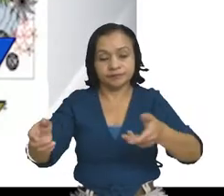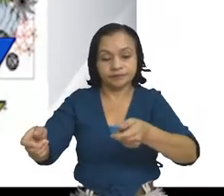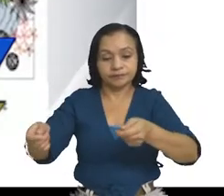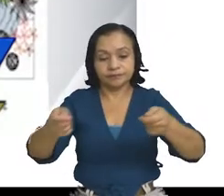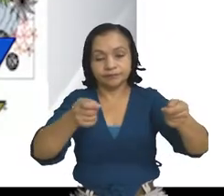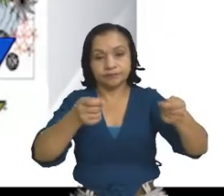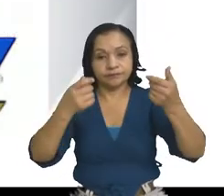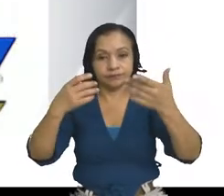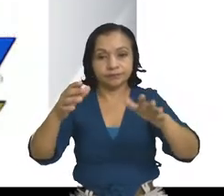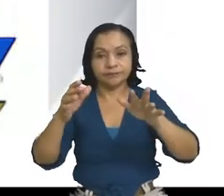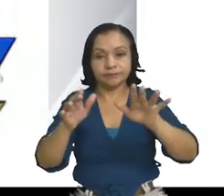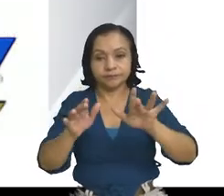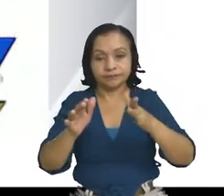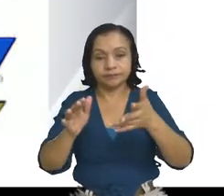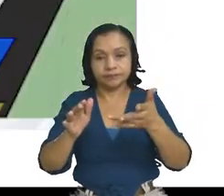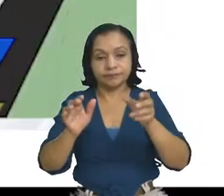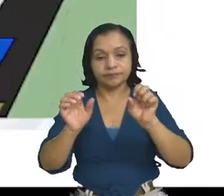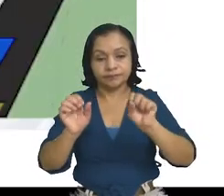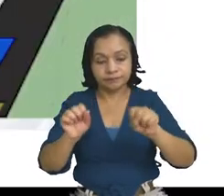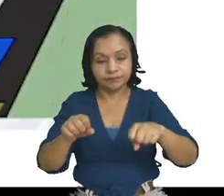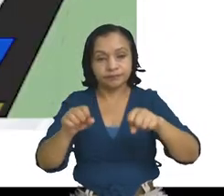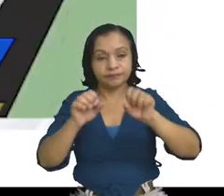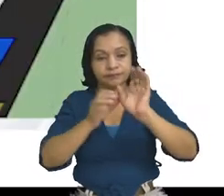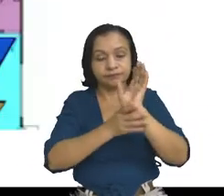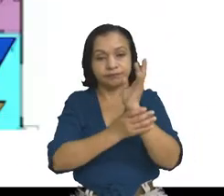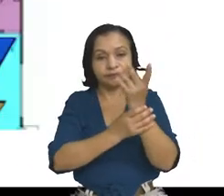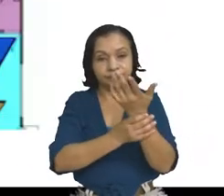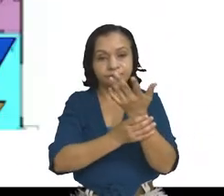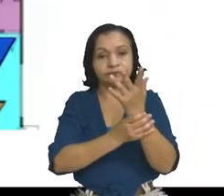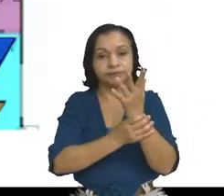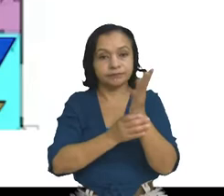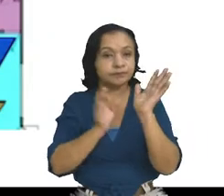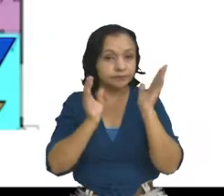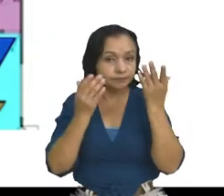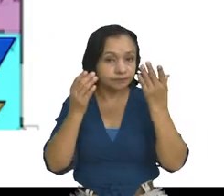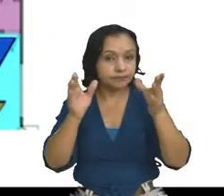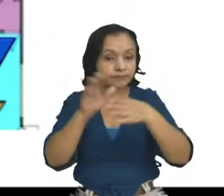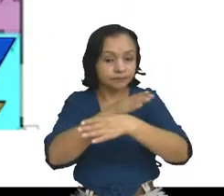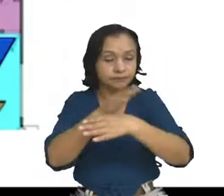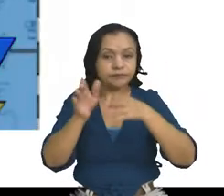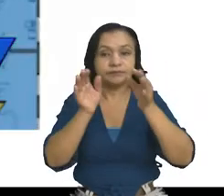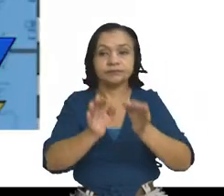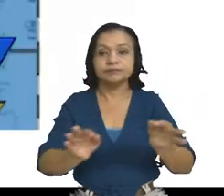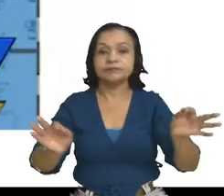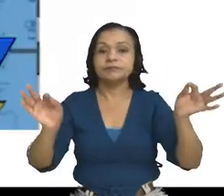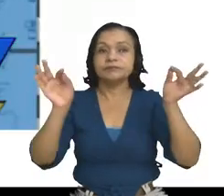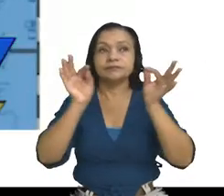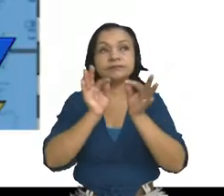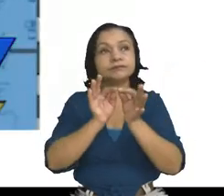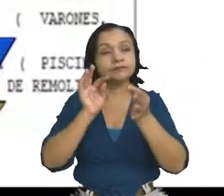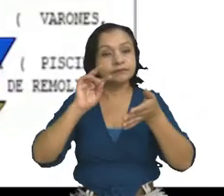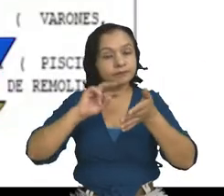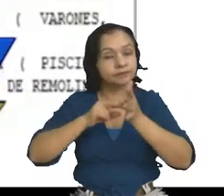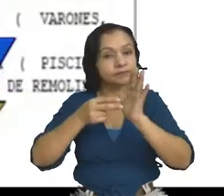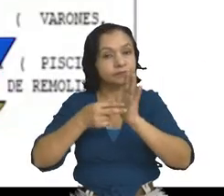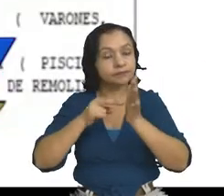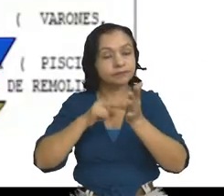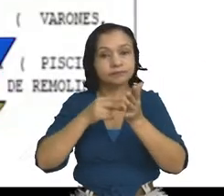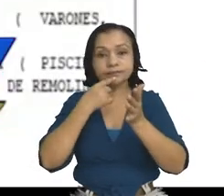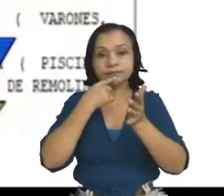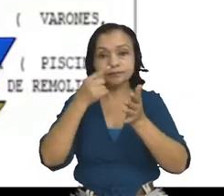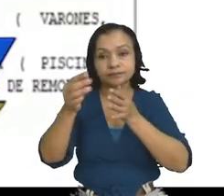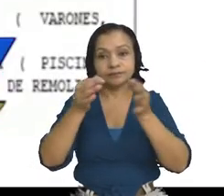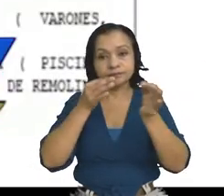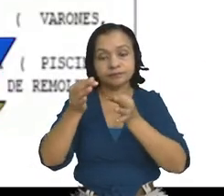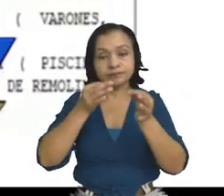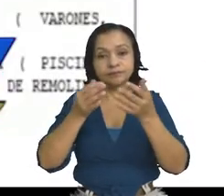que el brazo se mueva, para que la mano tenga una mejor funcionalidad. Claro. Esto es muy importante. Y en el sentido también de lo que vos decías, ya